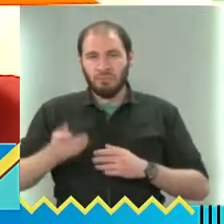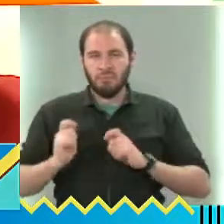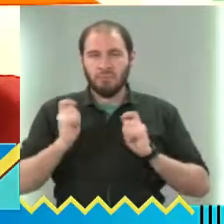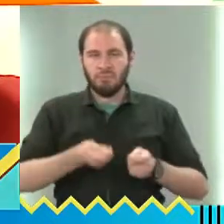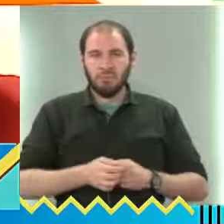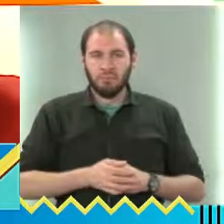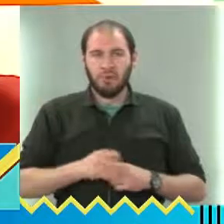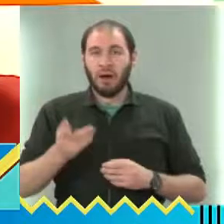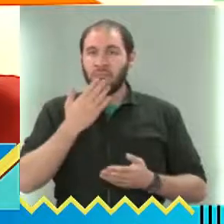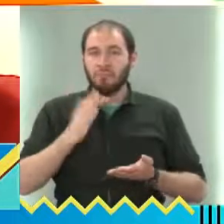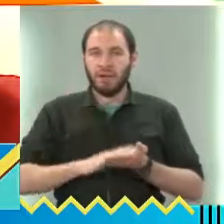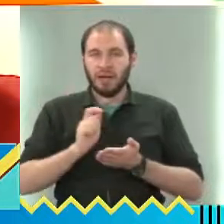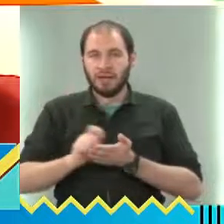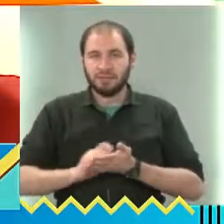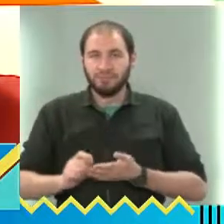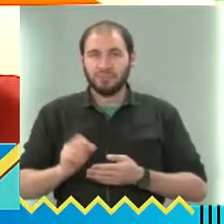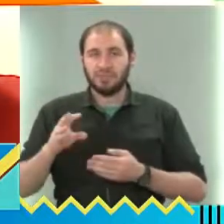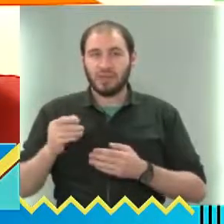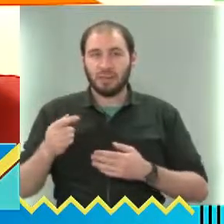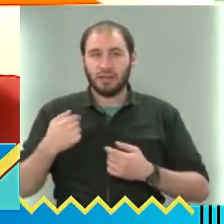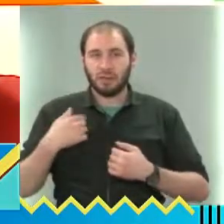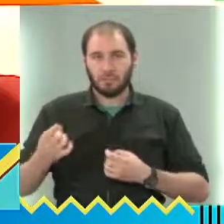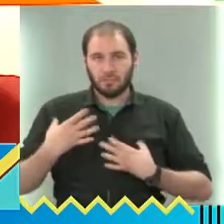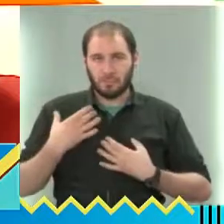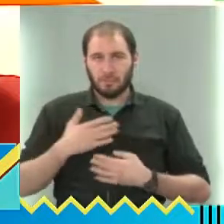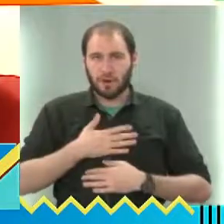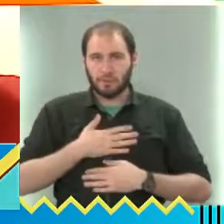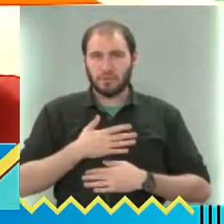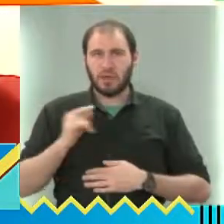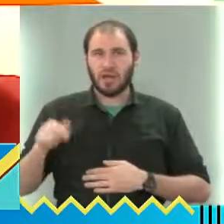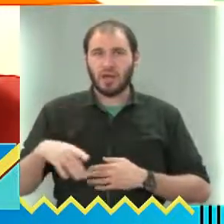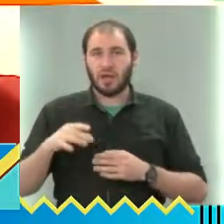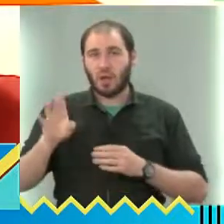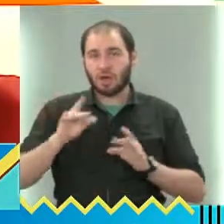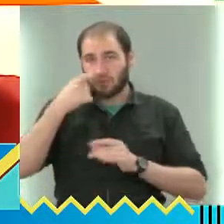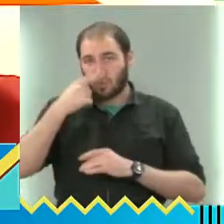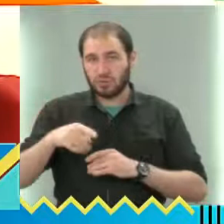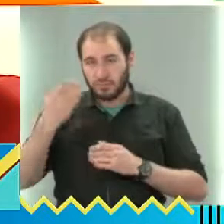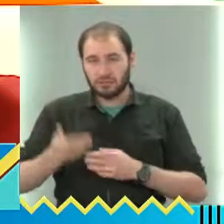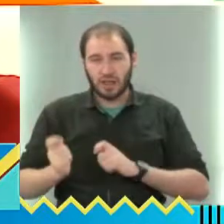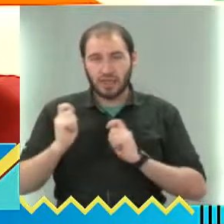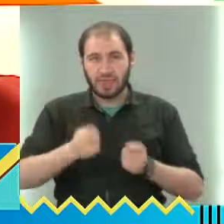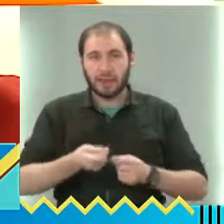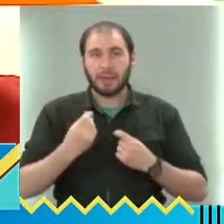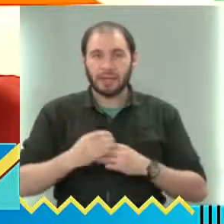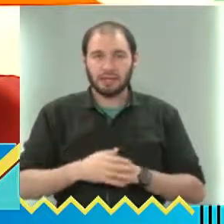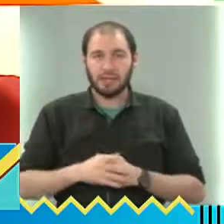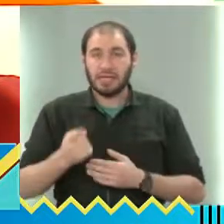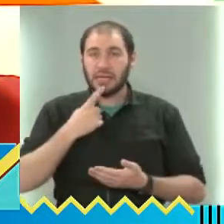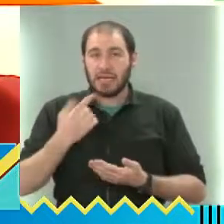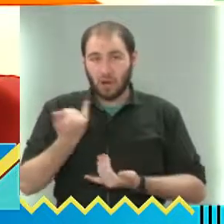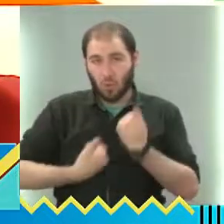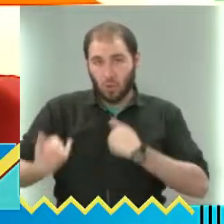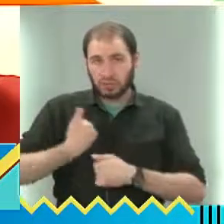es darle un papel que se denomina autoexclusión. Entonces ahí es la última opción que tiene el donante para decirnos